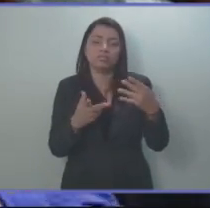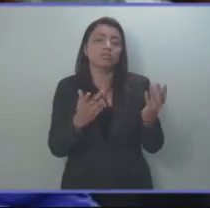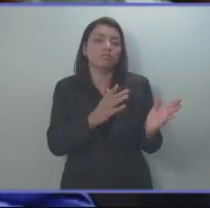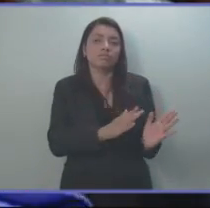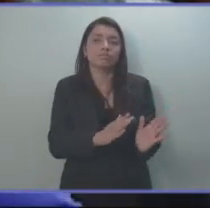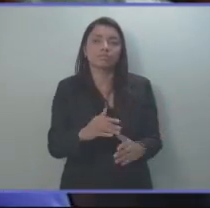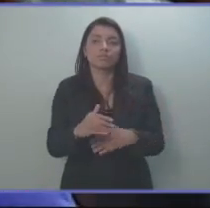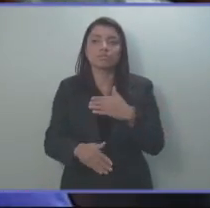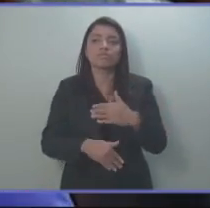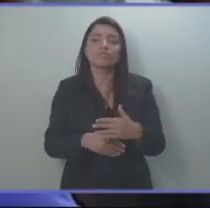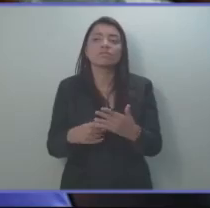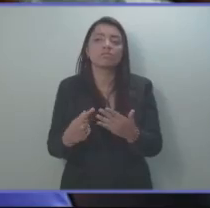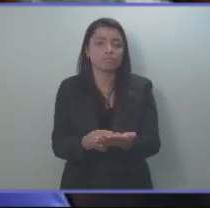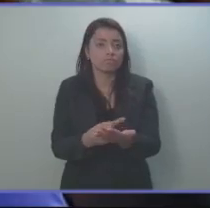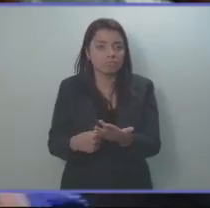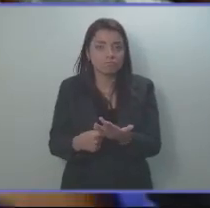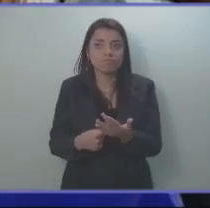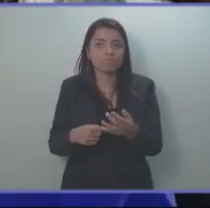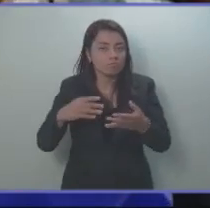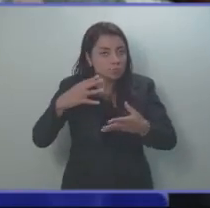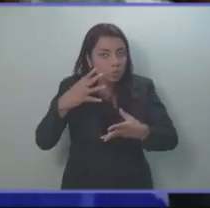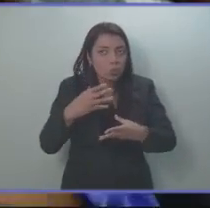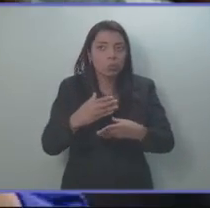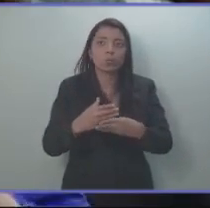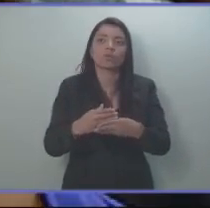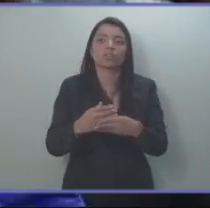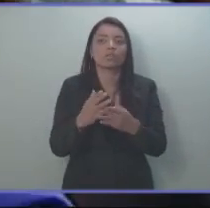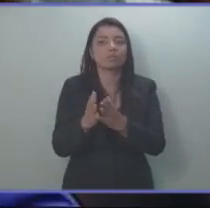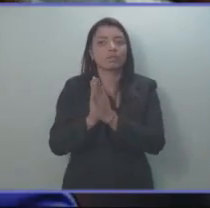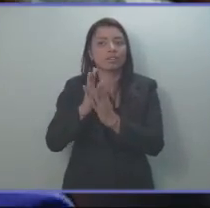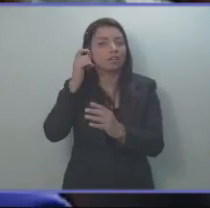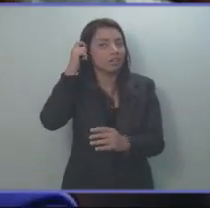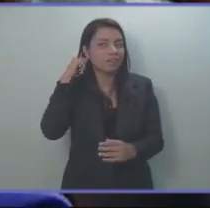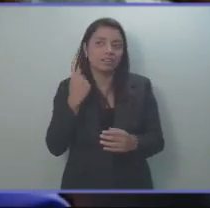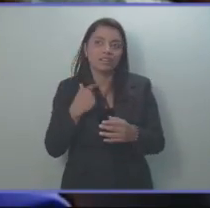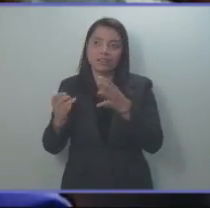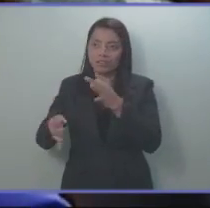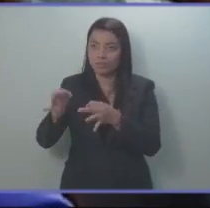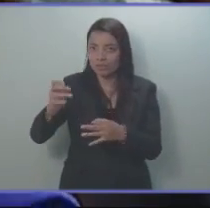lógica de discutir todo junto. Le pido al técnico que también, si lo